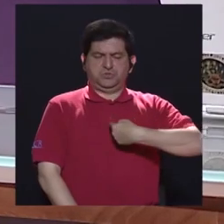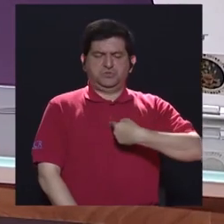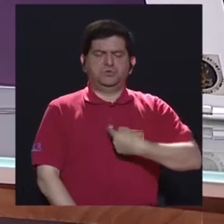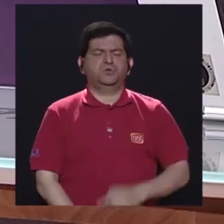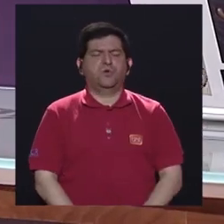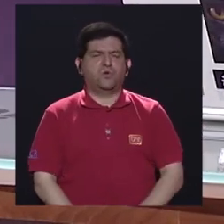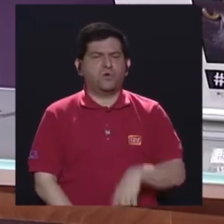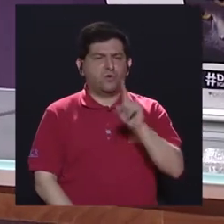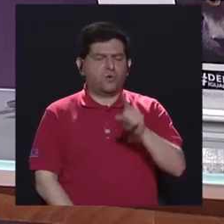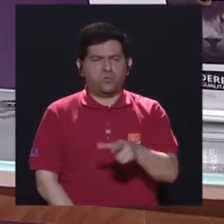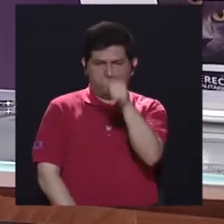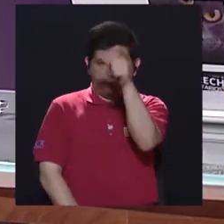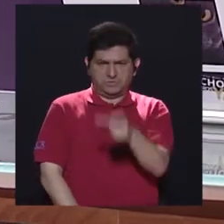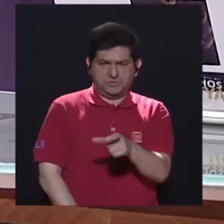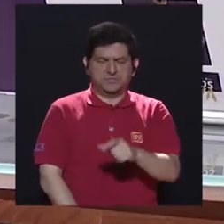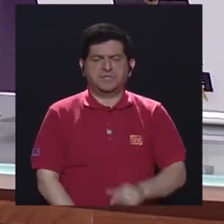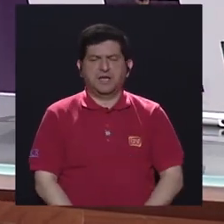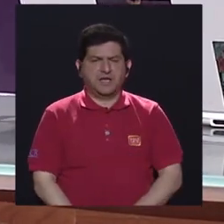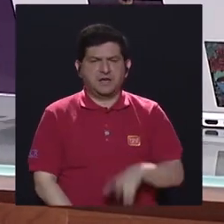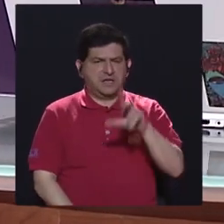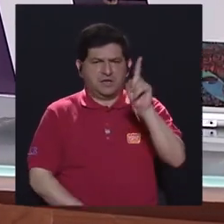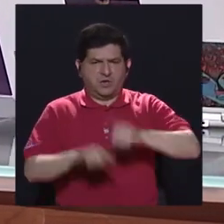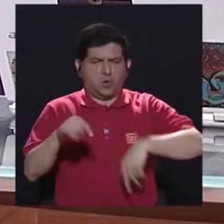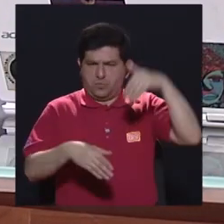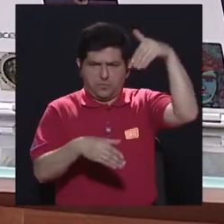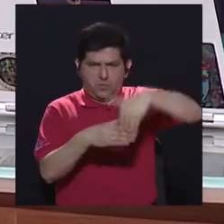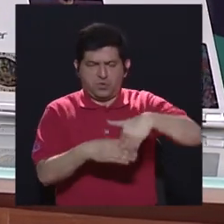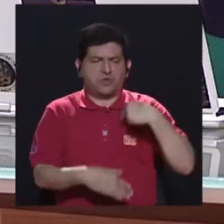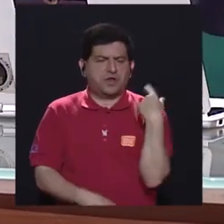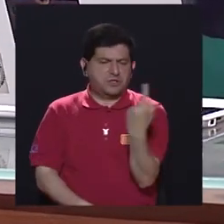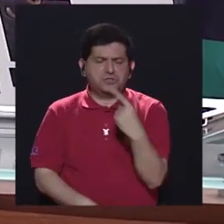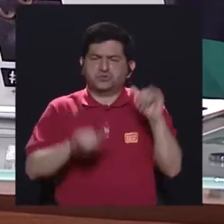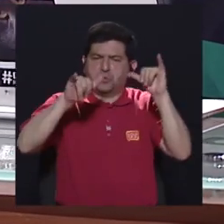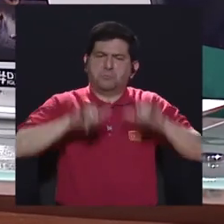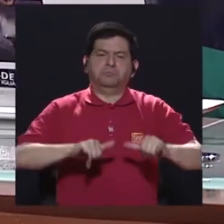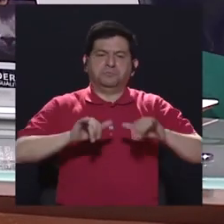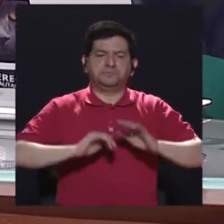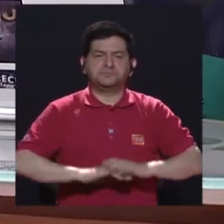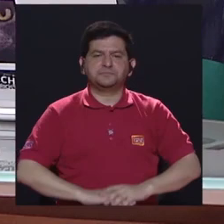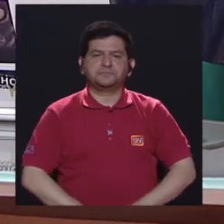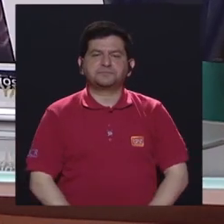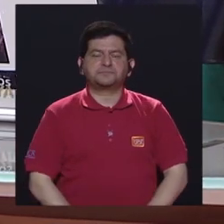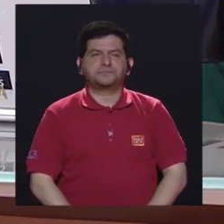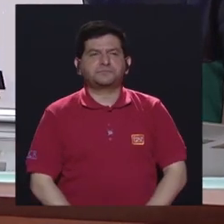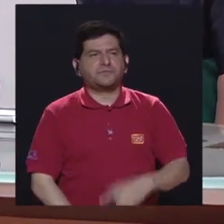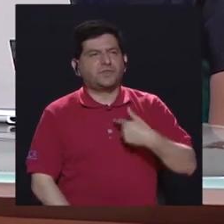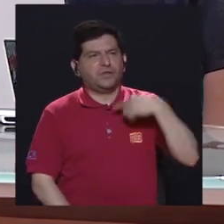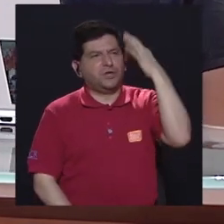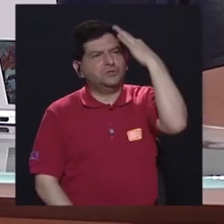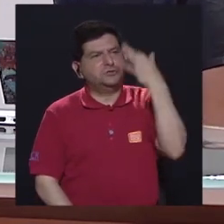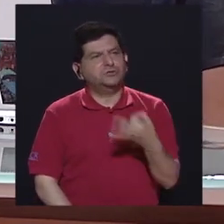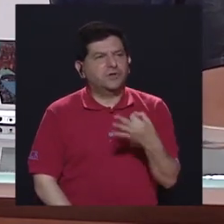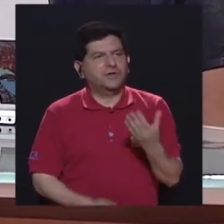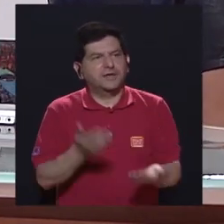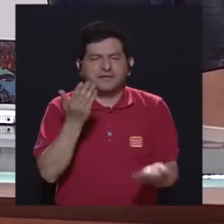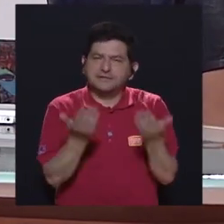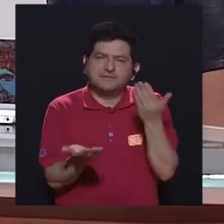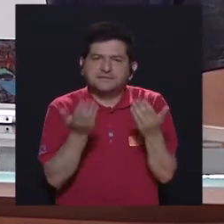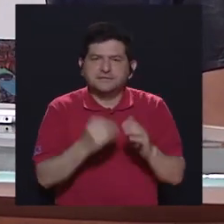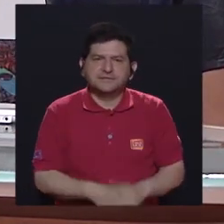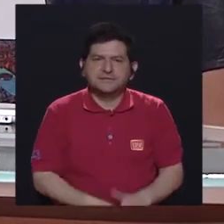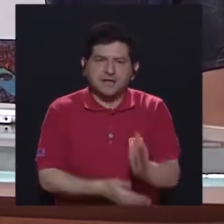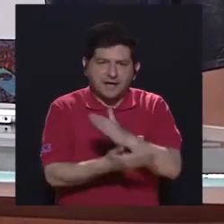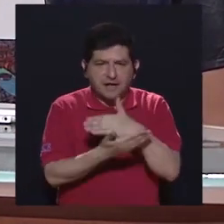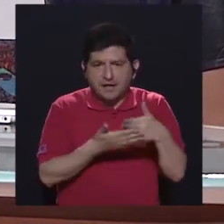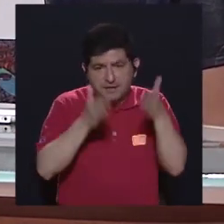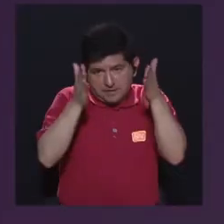ente impenetrable y totalmente solitario. Yo creería que habría, bueno, que hay